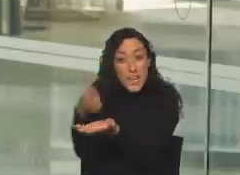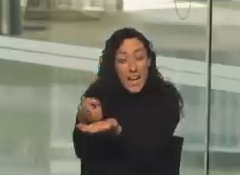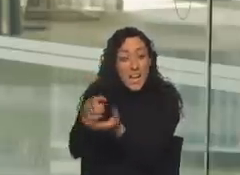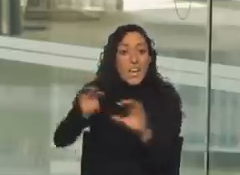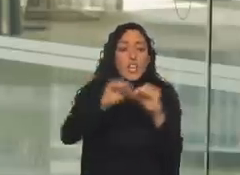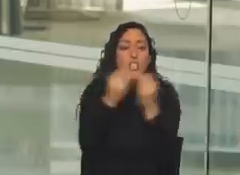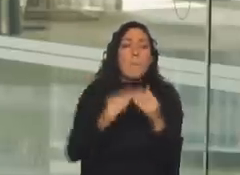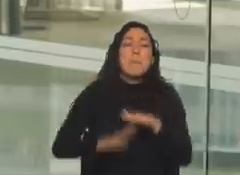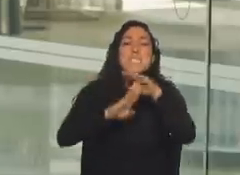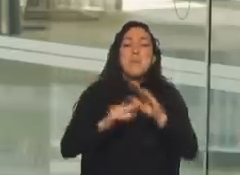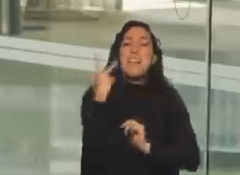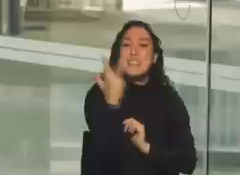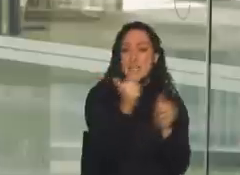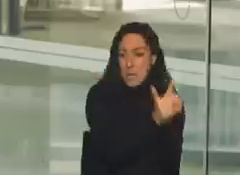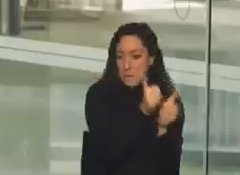tres principales,